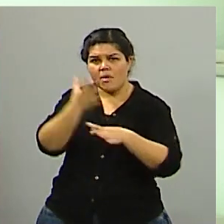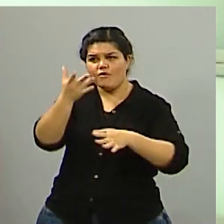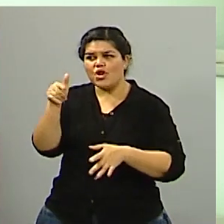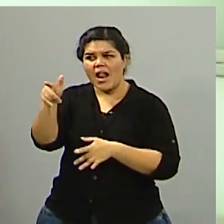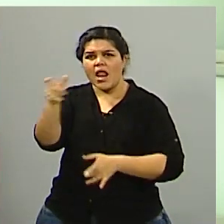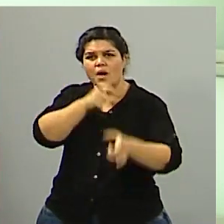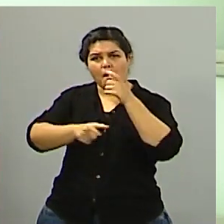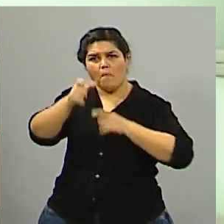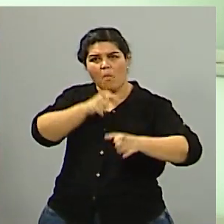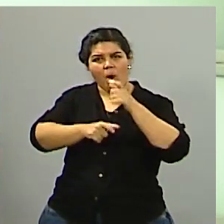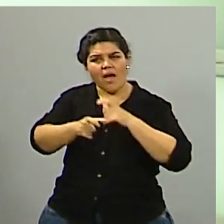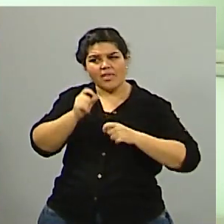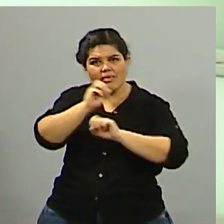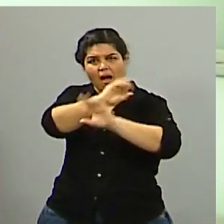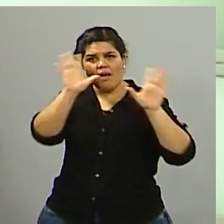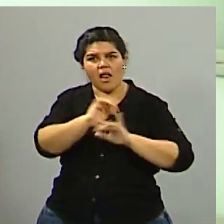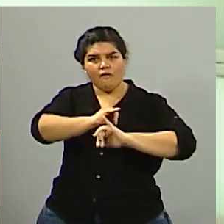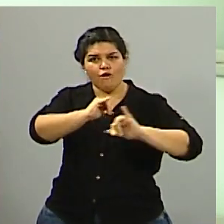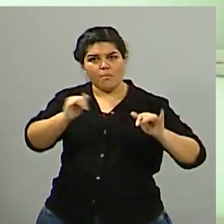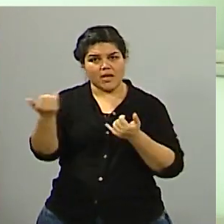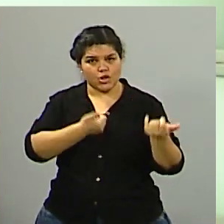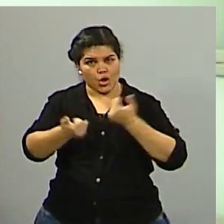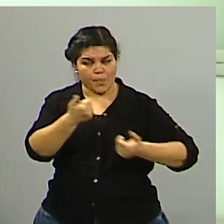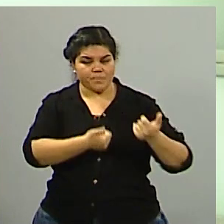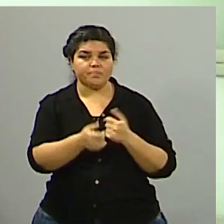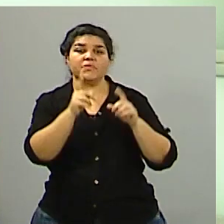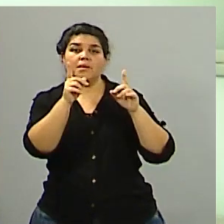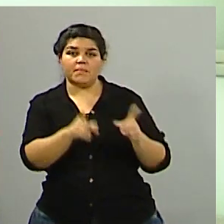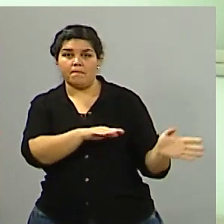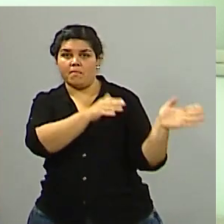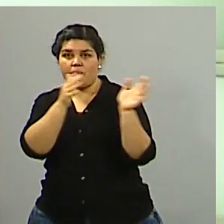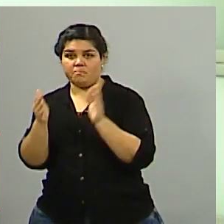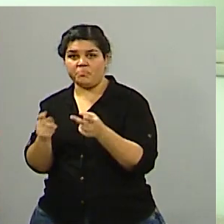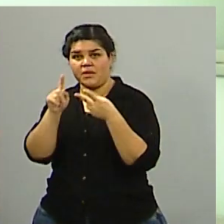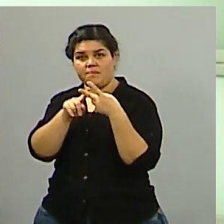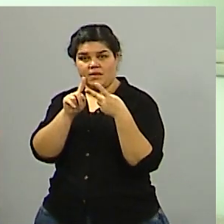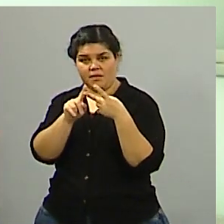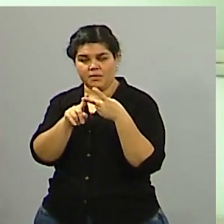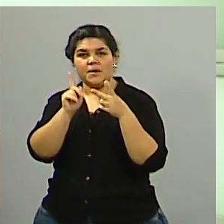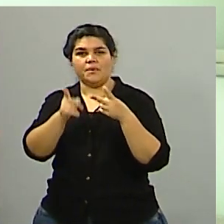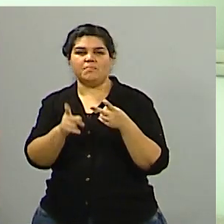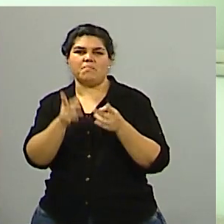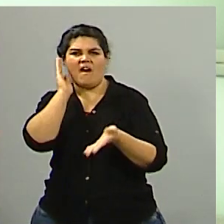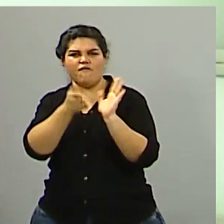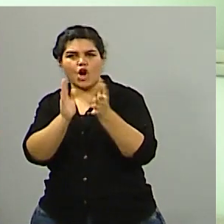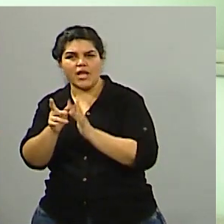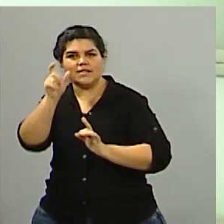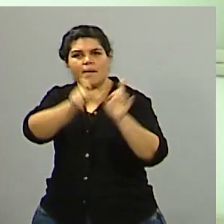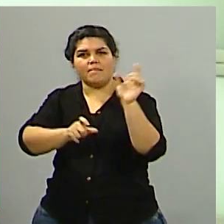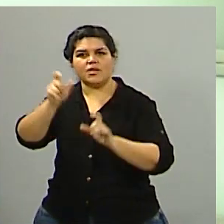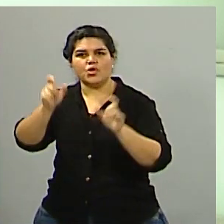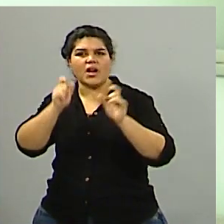estar respondiendo nuestras preguntas. También vamos a hablar de violencia hacia las